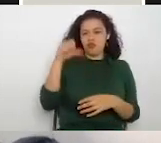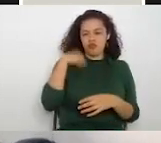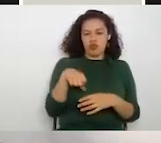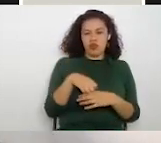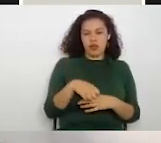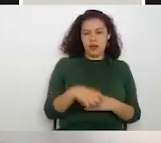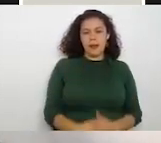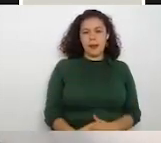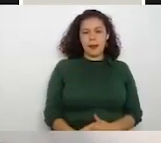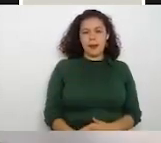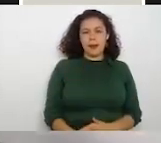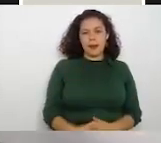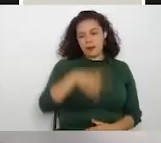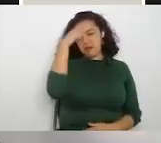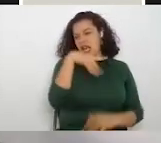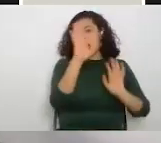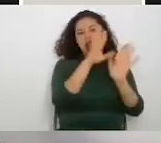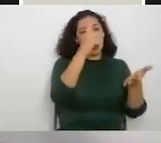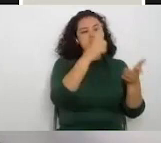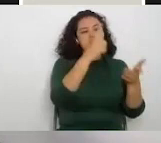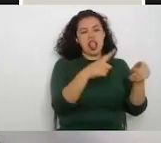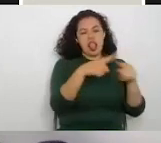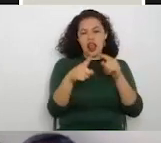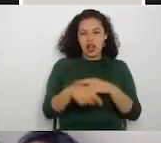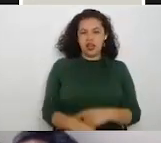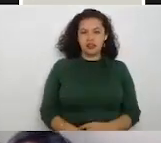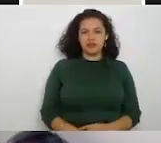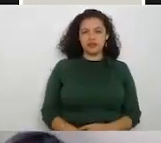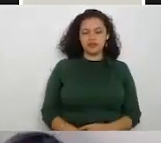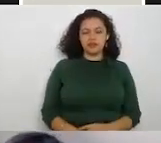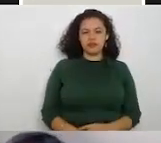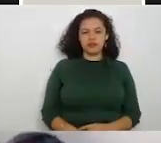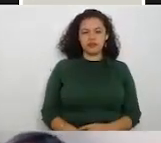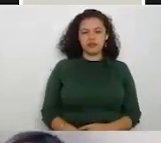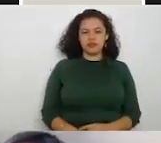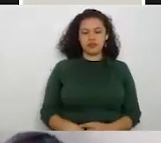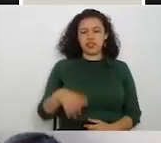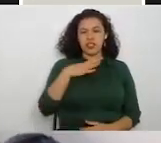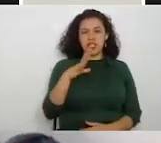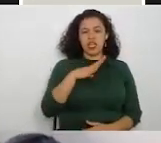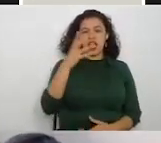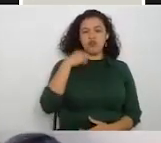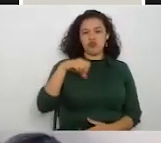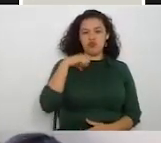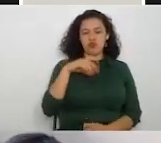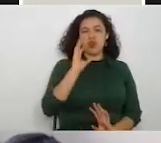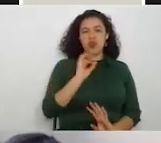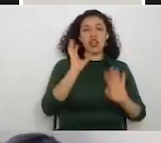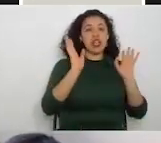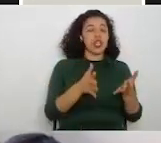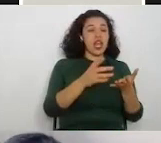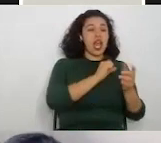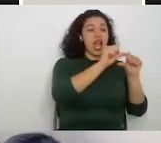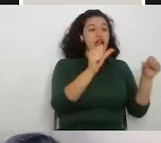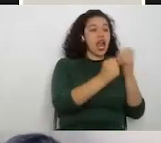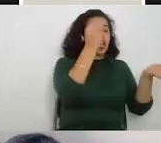que salga de circulación. Sí, o se le pone el documento obsoleto, o lo que es más recomendable es retirarlos de las áreas para